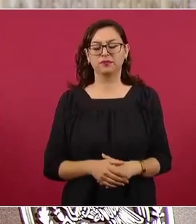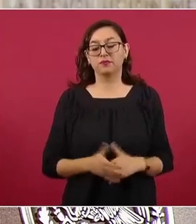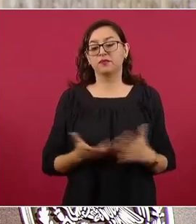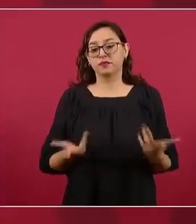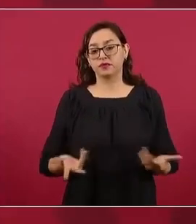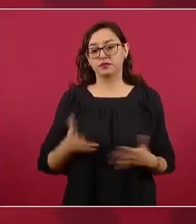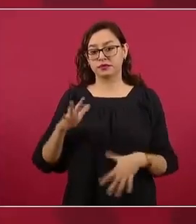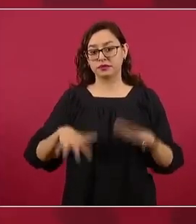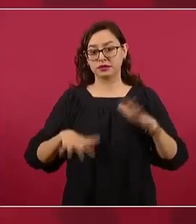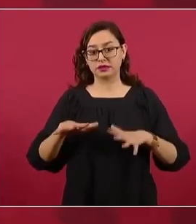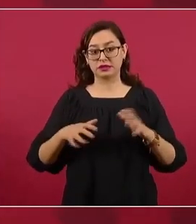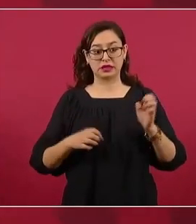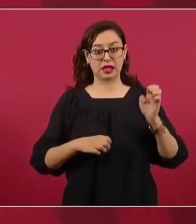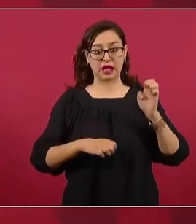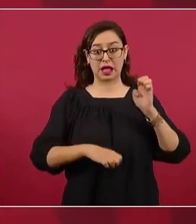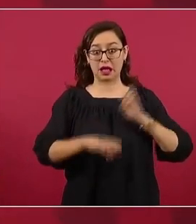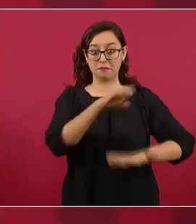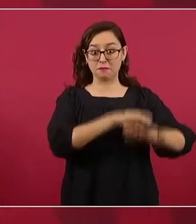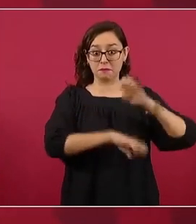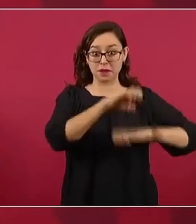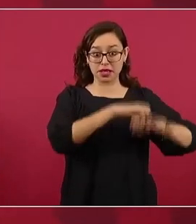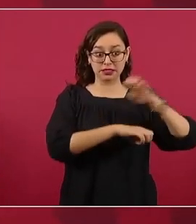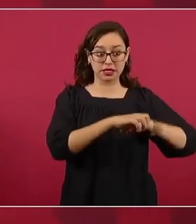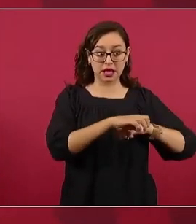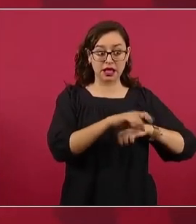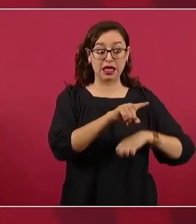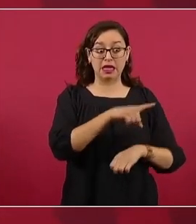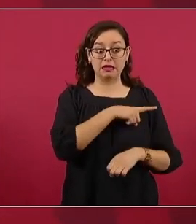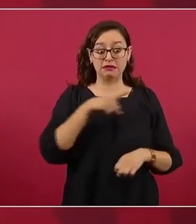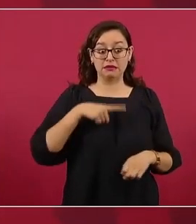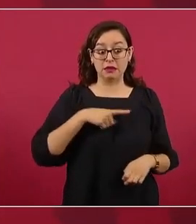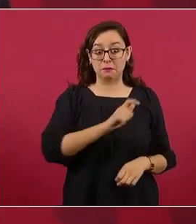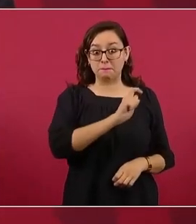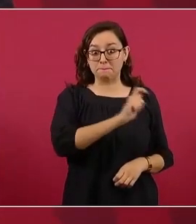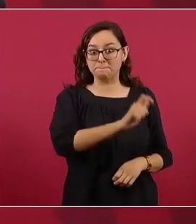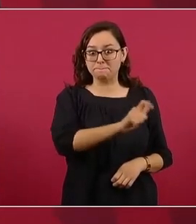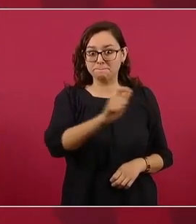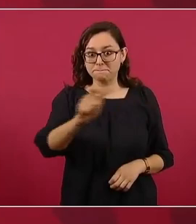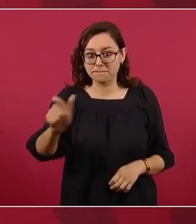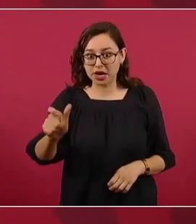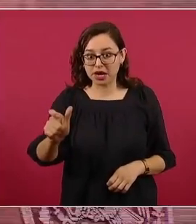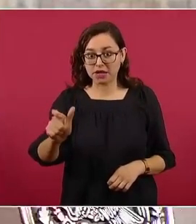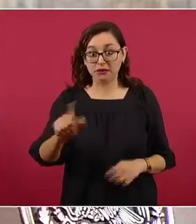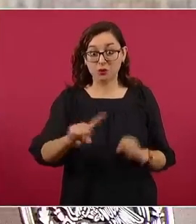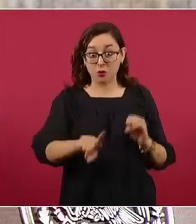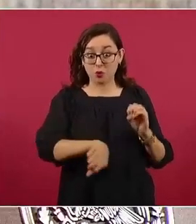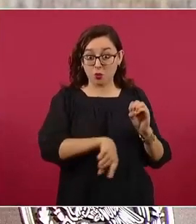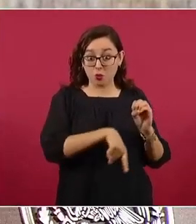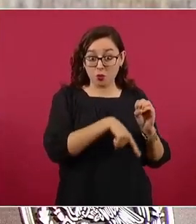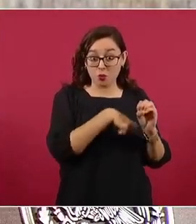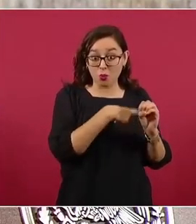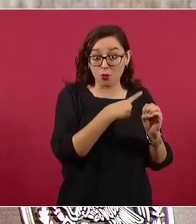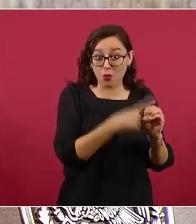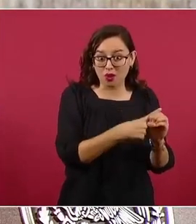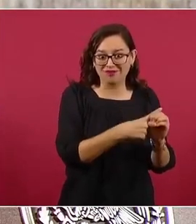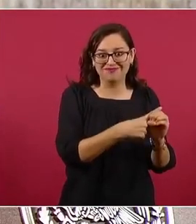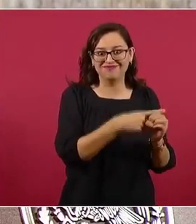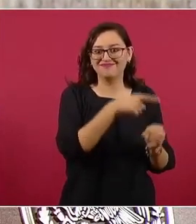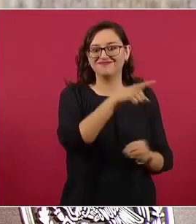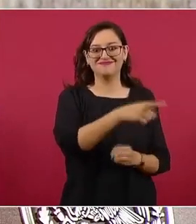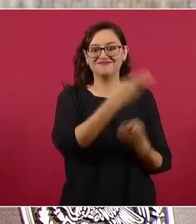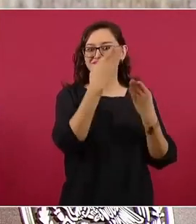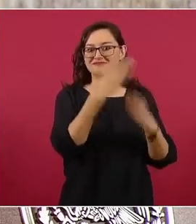pagar salarios, ¿no? Y pagar proveedores, y porque no nos dedicamos a cerrar empresas.